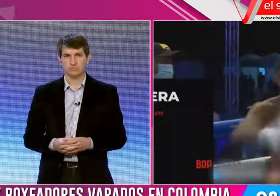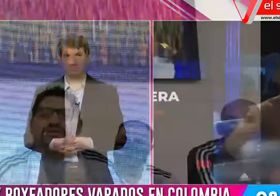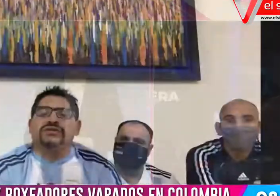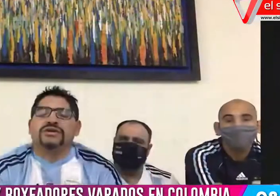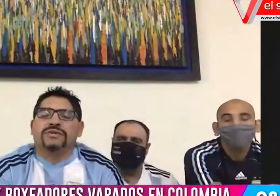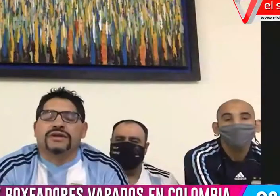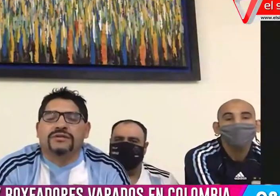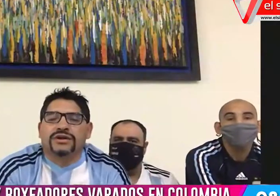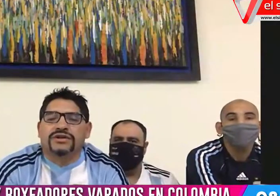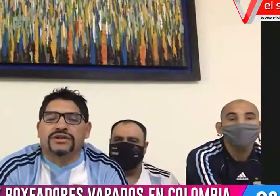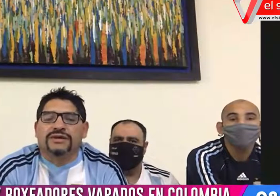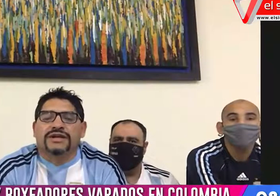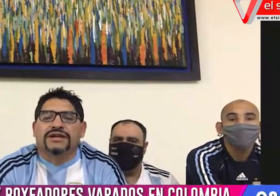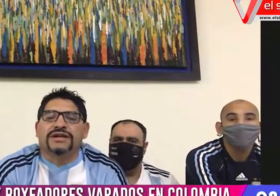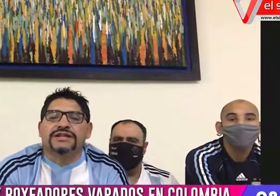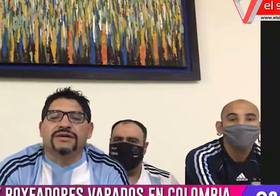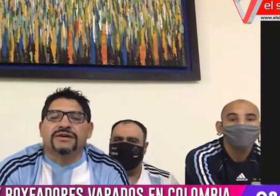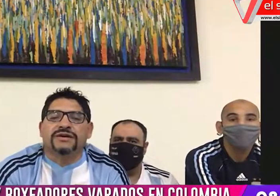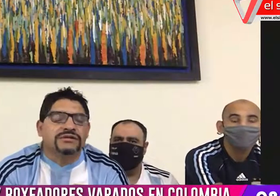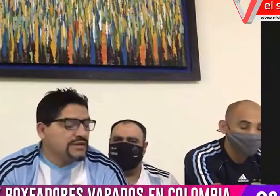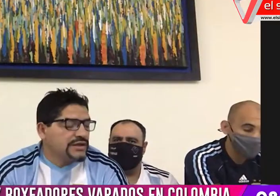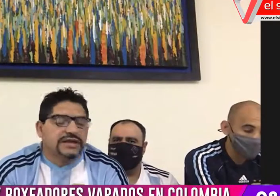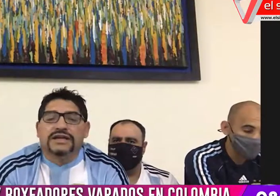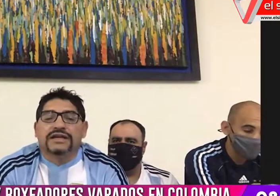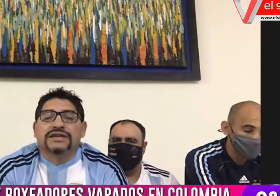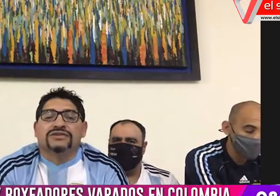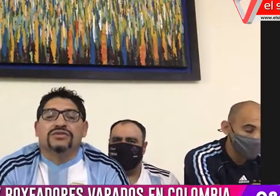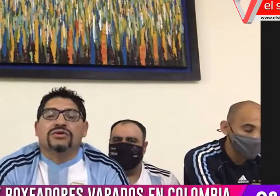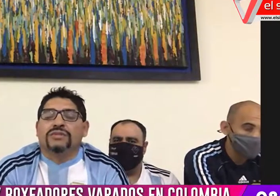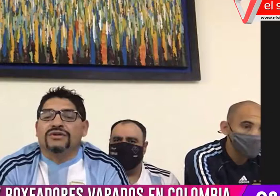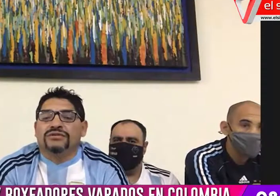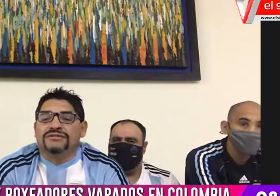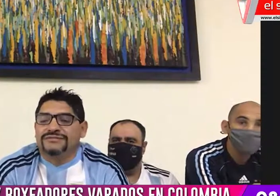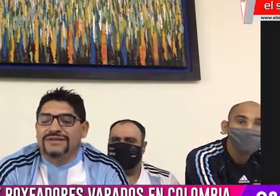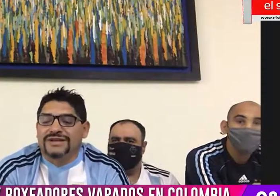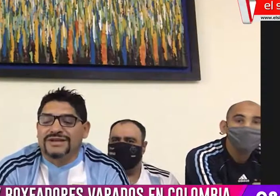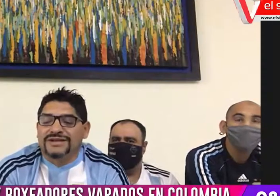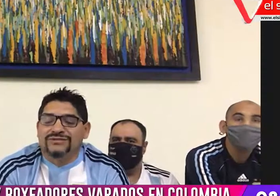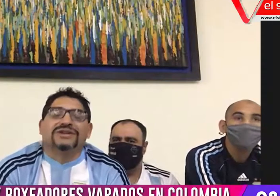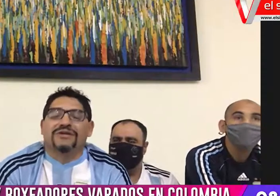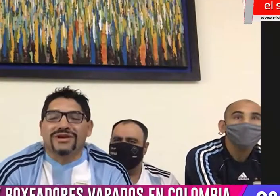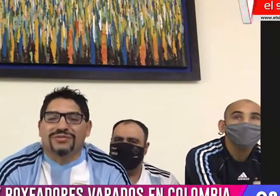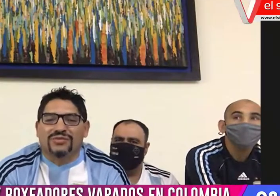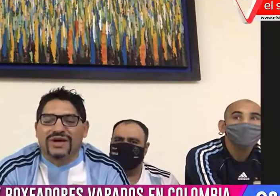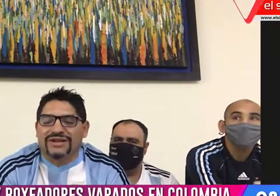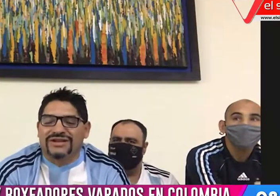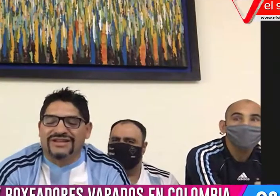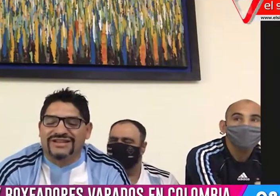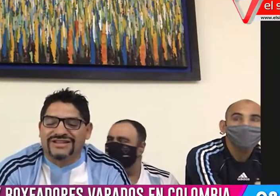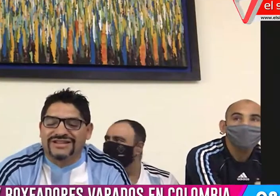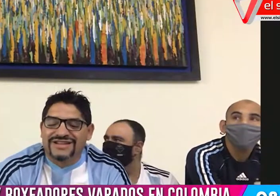Torres, otro chico que peleó también el sábado, y todos preocupados, nuestra familia